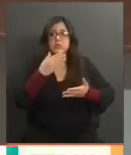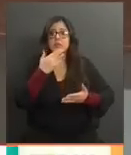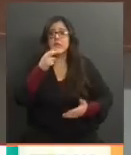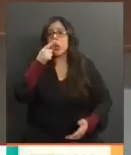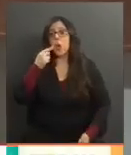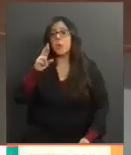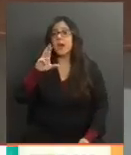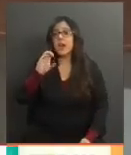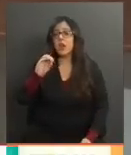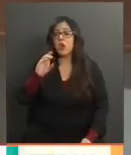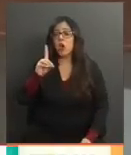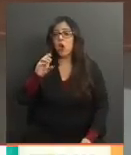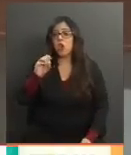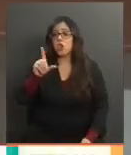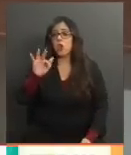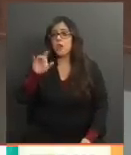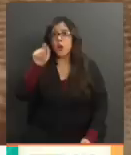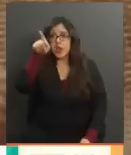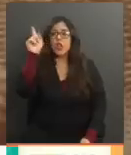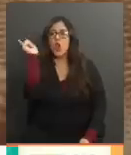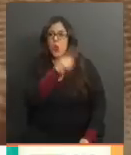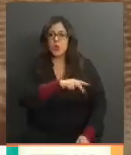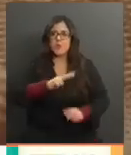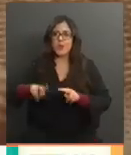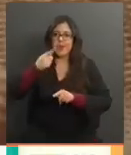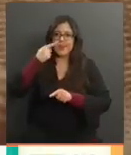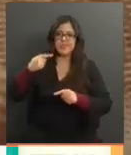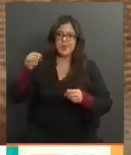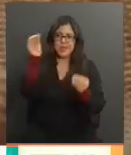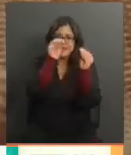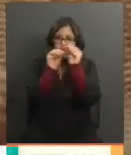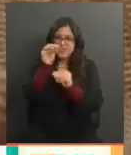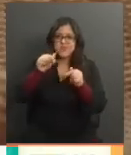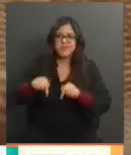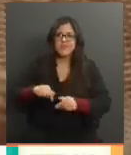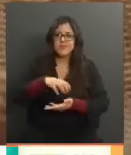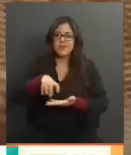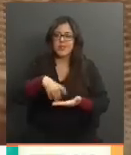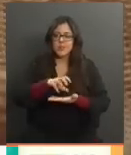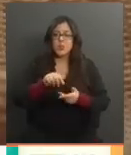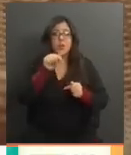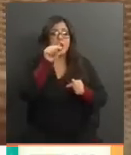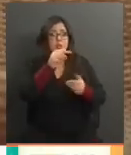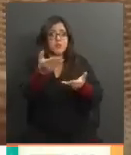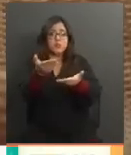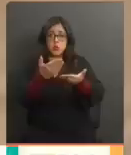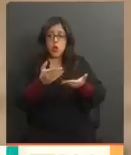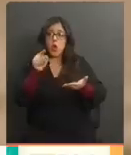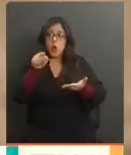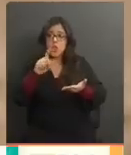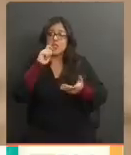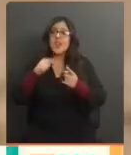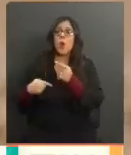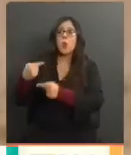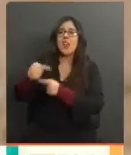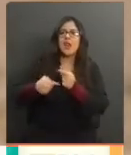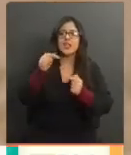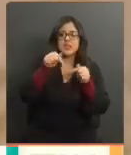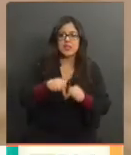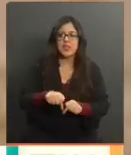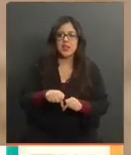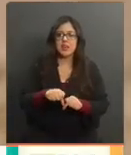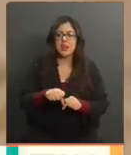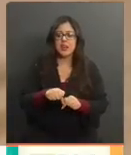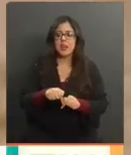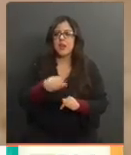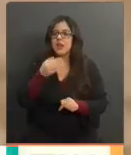fue una de las últimas obras que realizó también acá en Chimbarongo. Él nos dejó esta obra, él dejó una herencia acá en Chimbarongo, y dejó